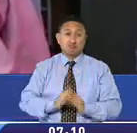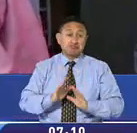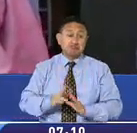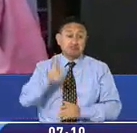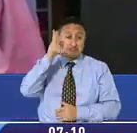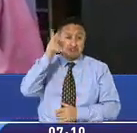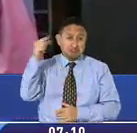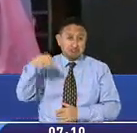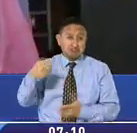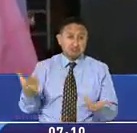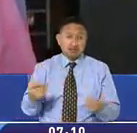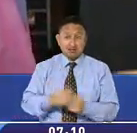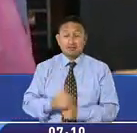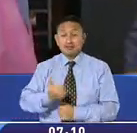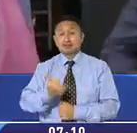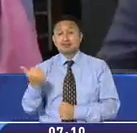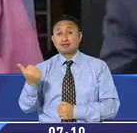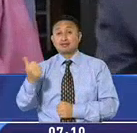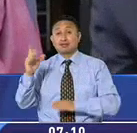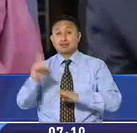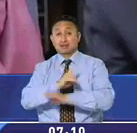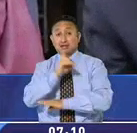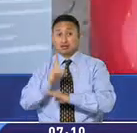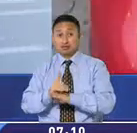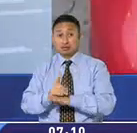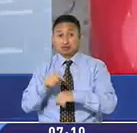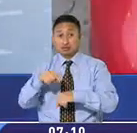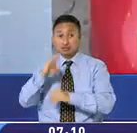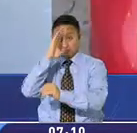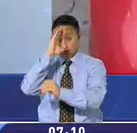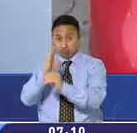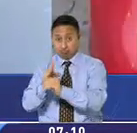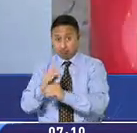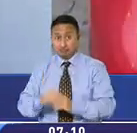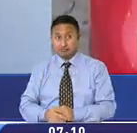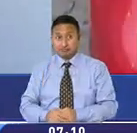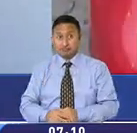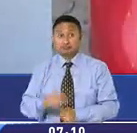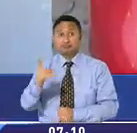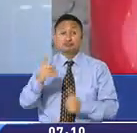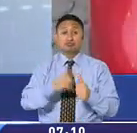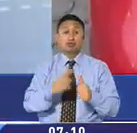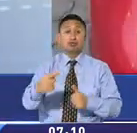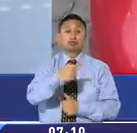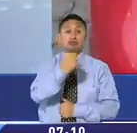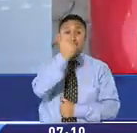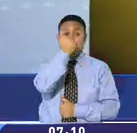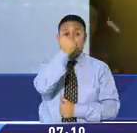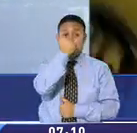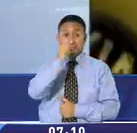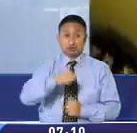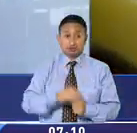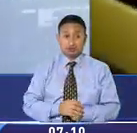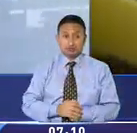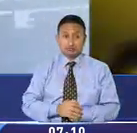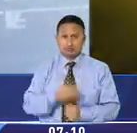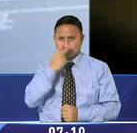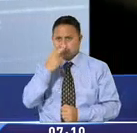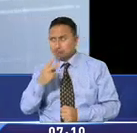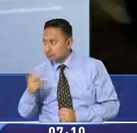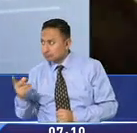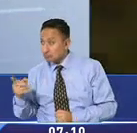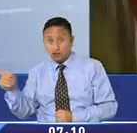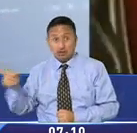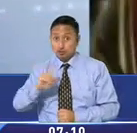objetivo real era la directora Lorena Calderón. Por ese motivo, primero atacaron al auto rojo. Al darse cuenta de que ella